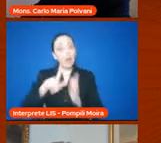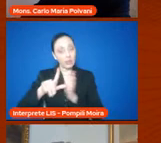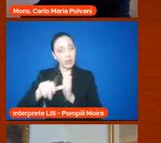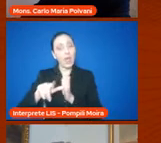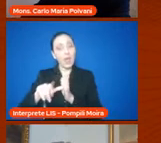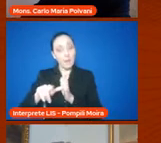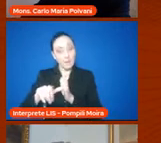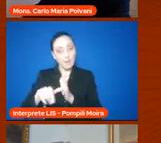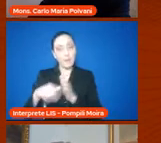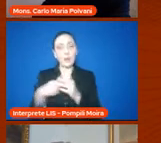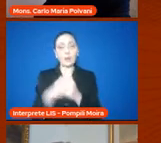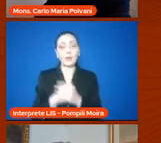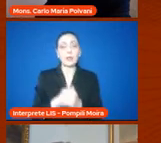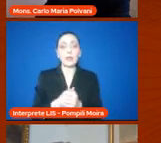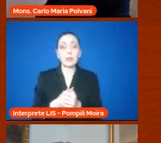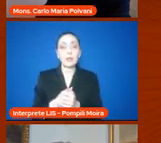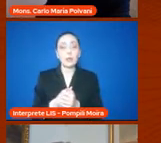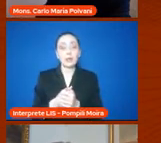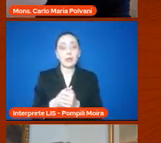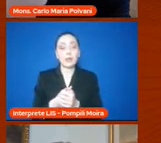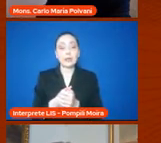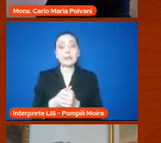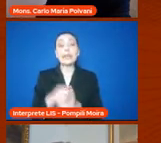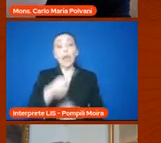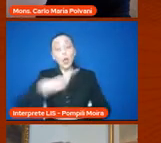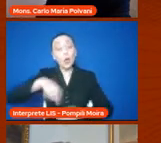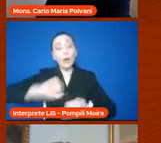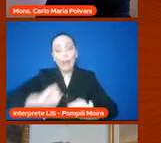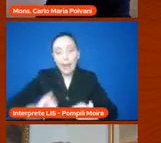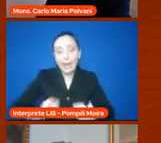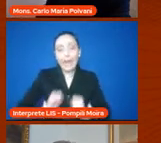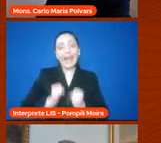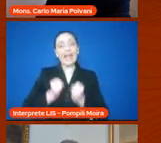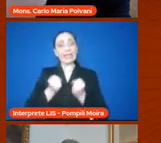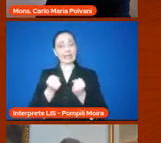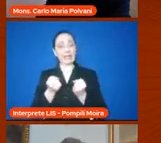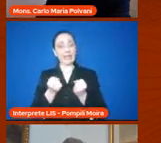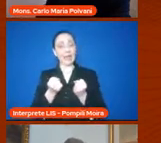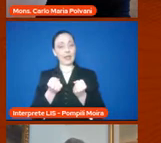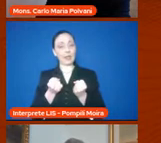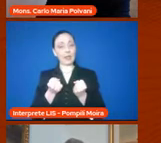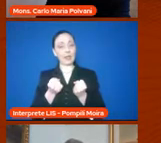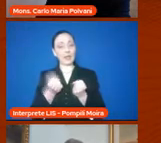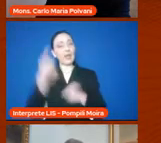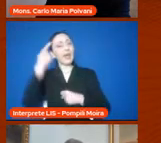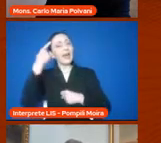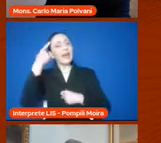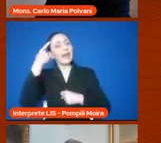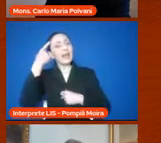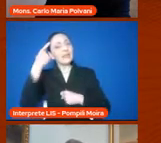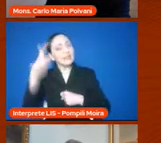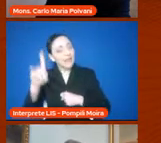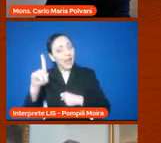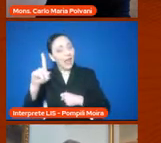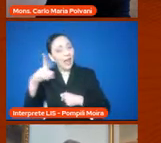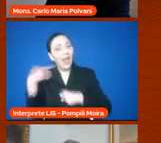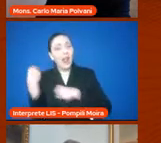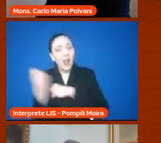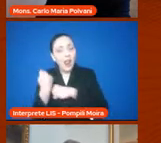Y vamos a ser más resilientes cuando trabajemos juntos en lugar de hacerlo